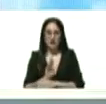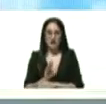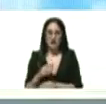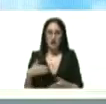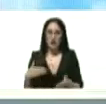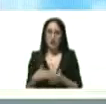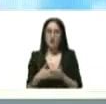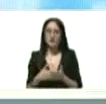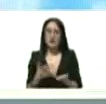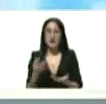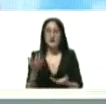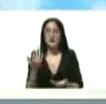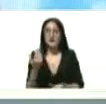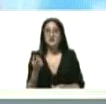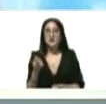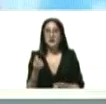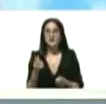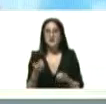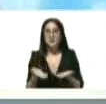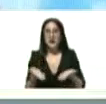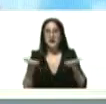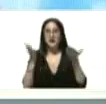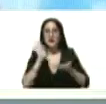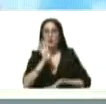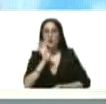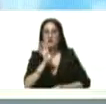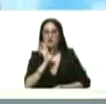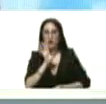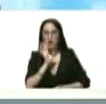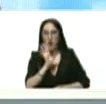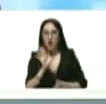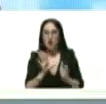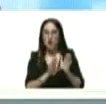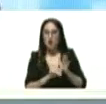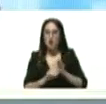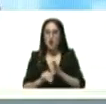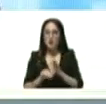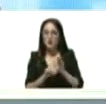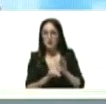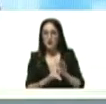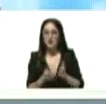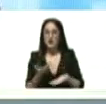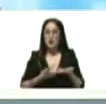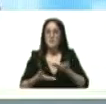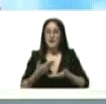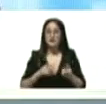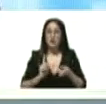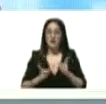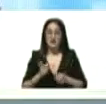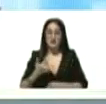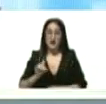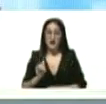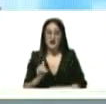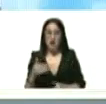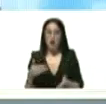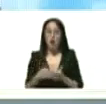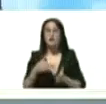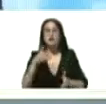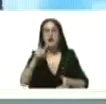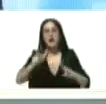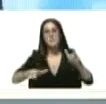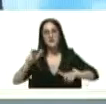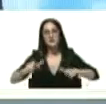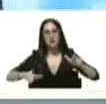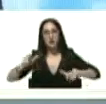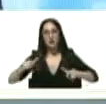la especulación, el robo que a nivel del comercio a veces se practica contra la gente.